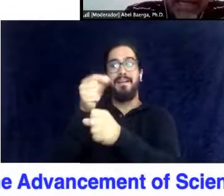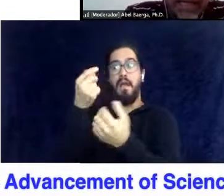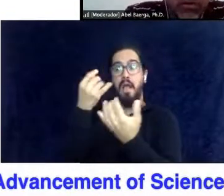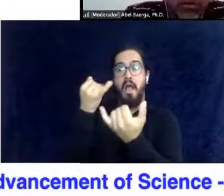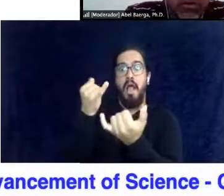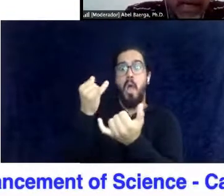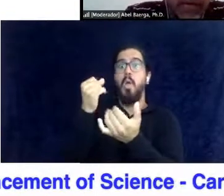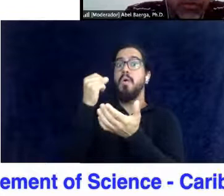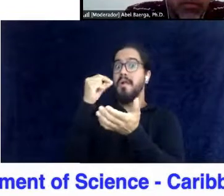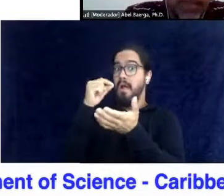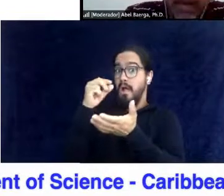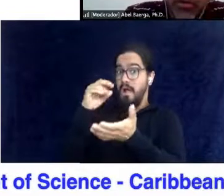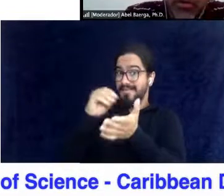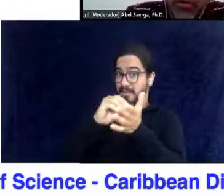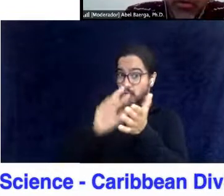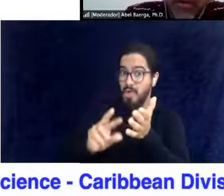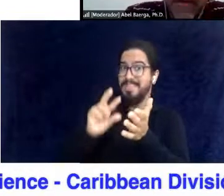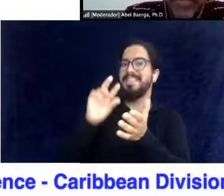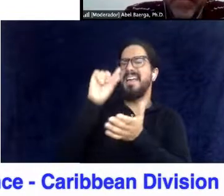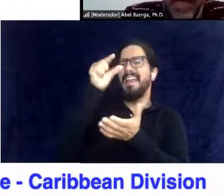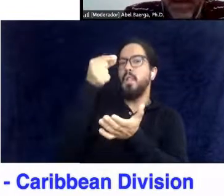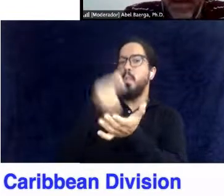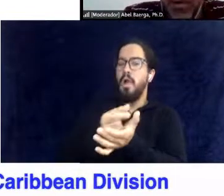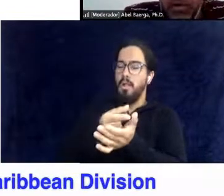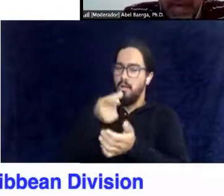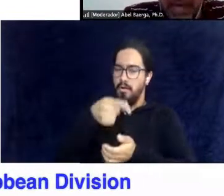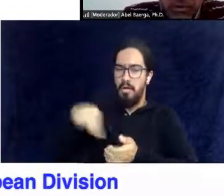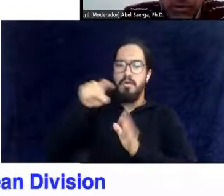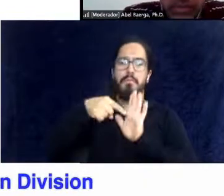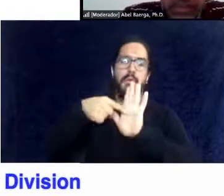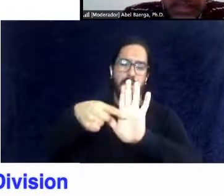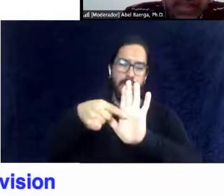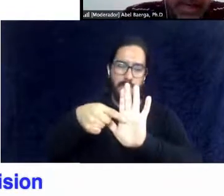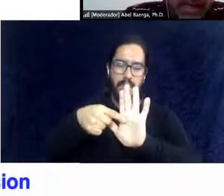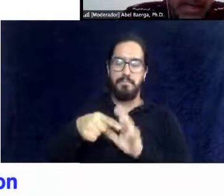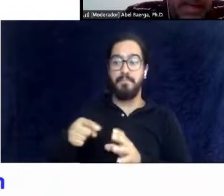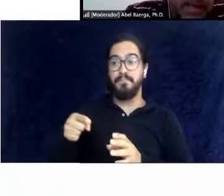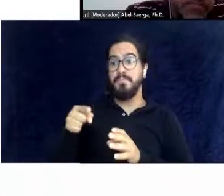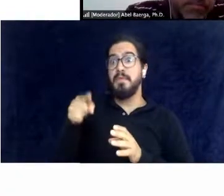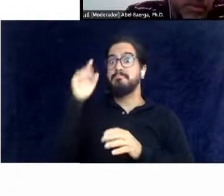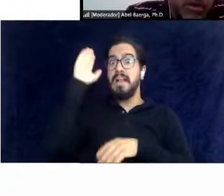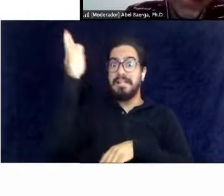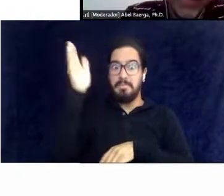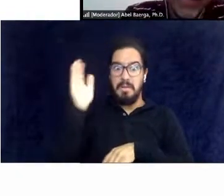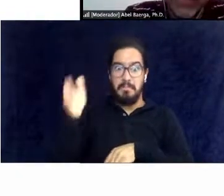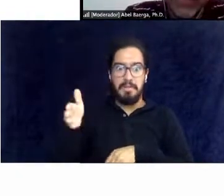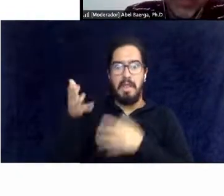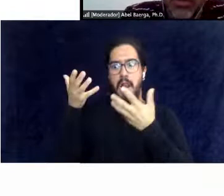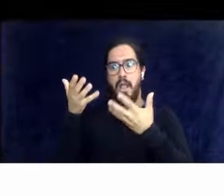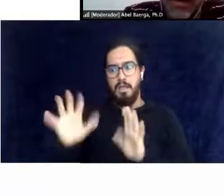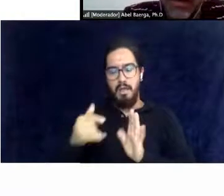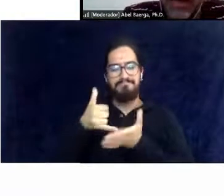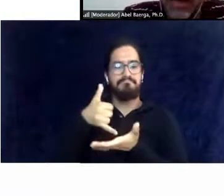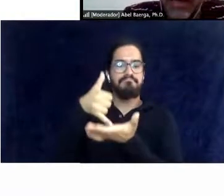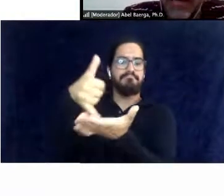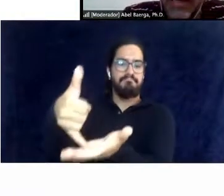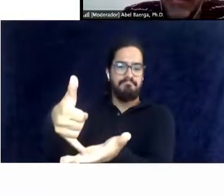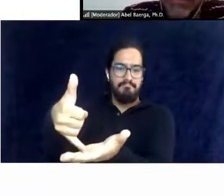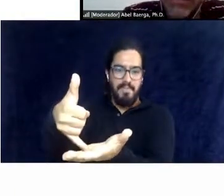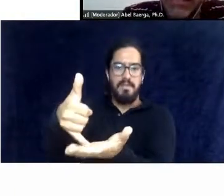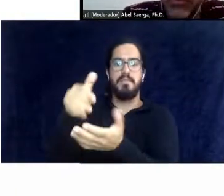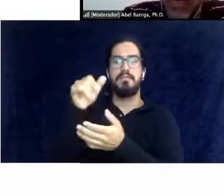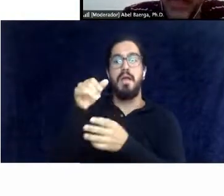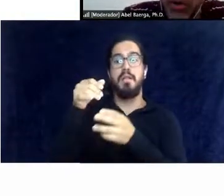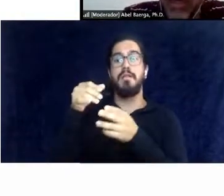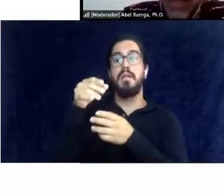de esto hay un premio, que es el premio Robert Larus, que se le da a pues, lo que entendemos que es la